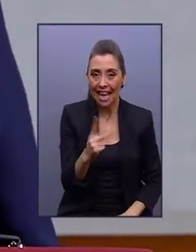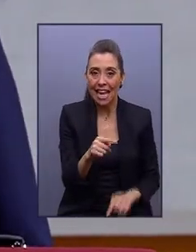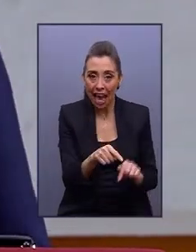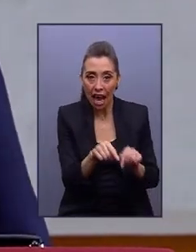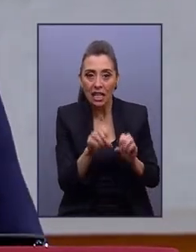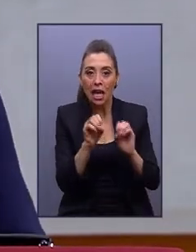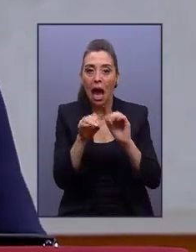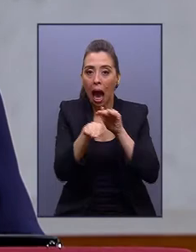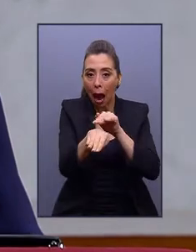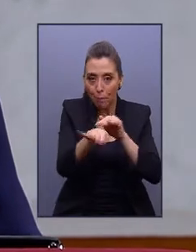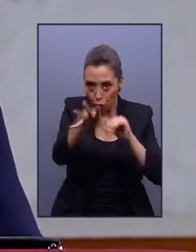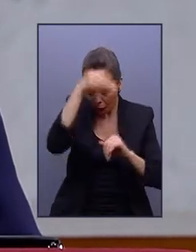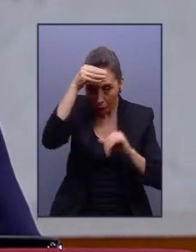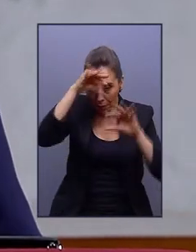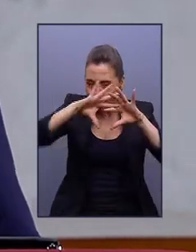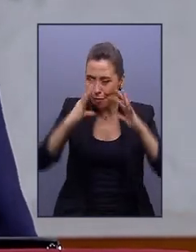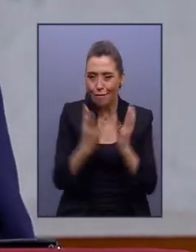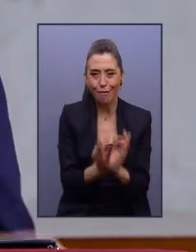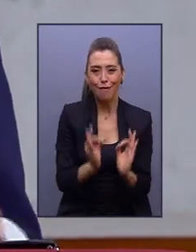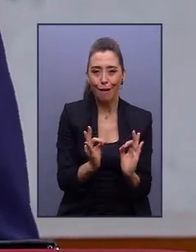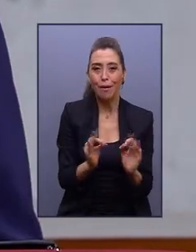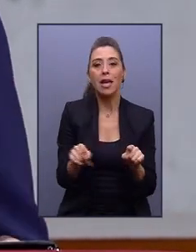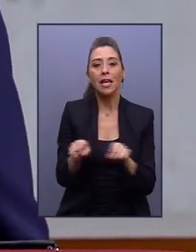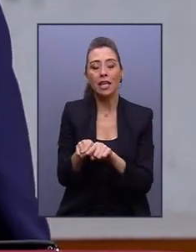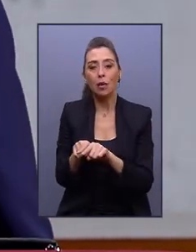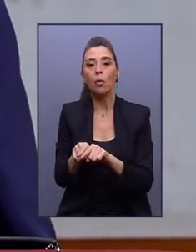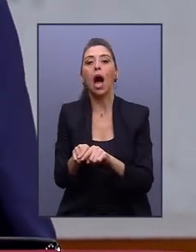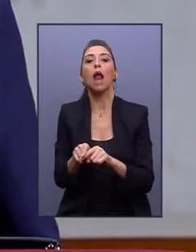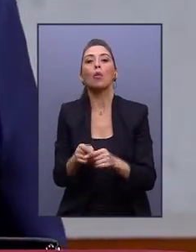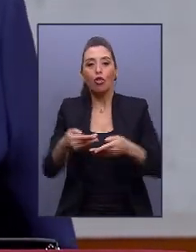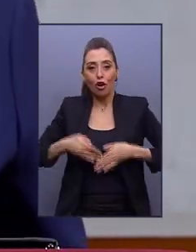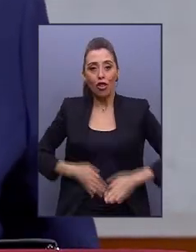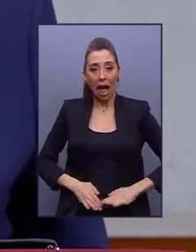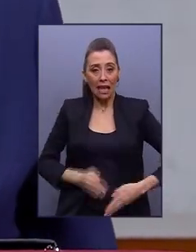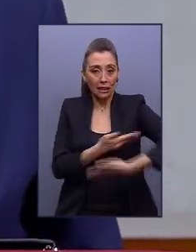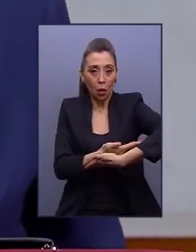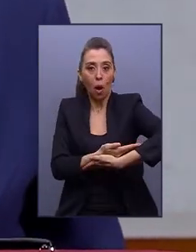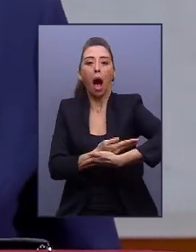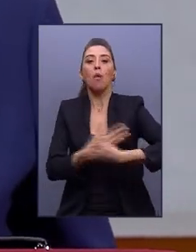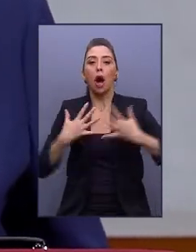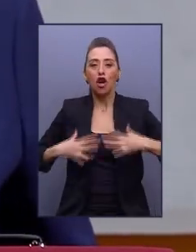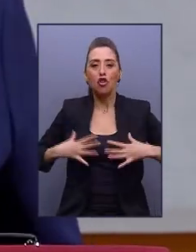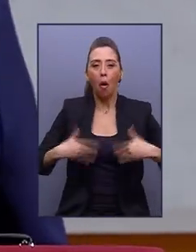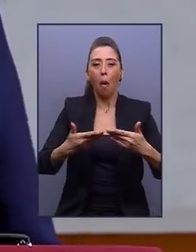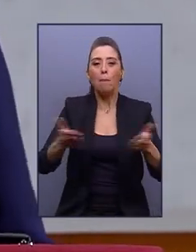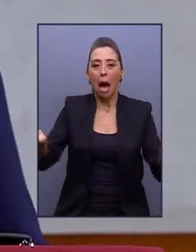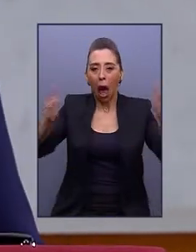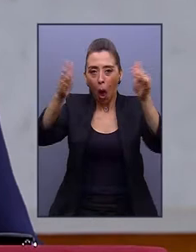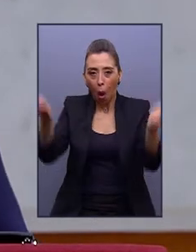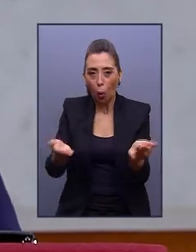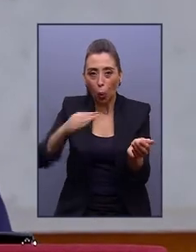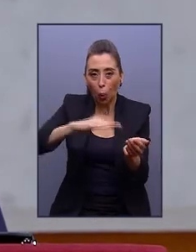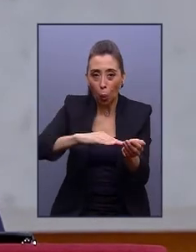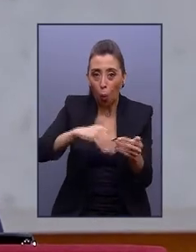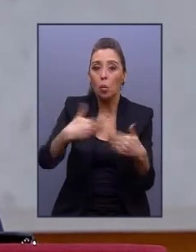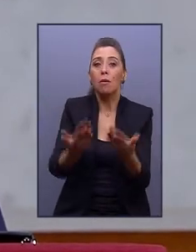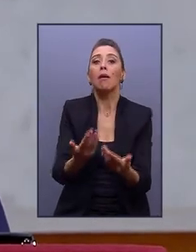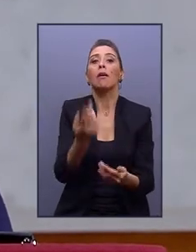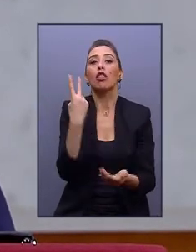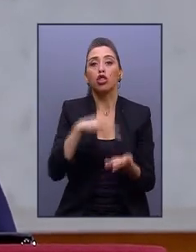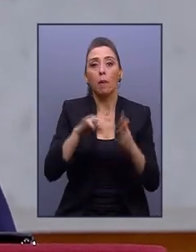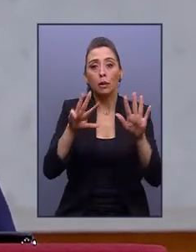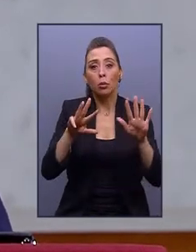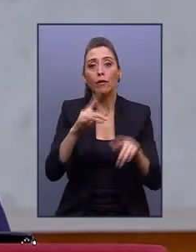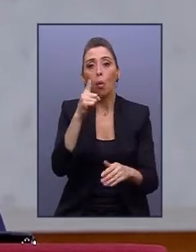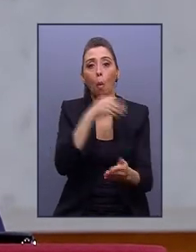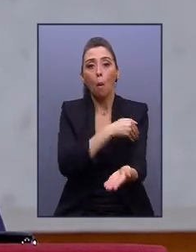el aprendizaje integral, tal como el ajuar para recién nacidos, cuya entrega iniciamos el 2009, y que ya han recibido más de